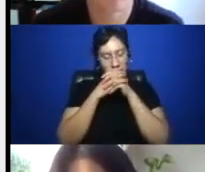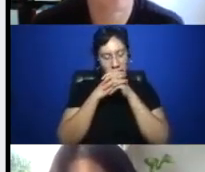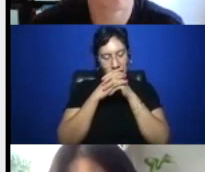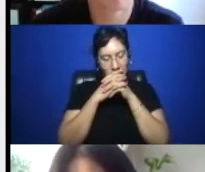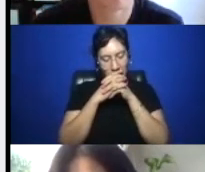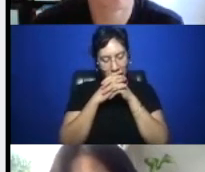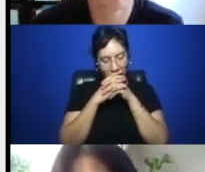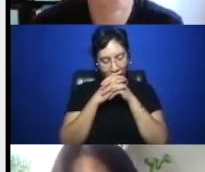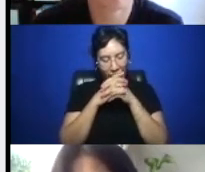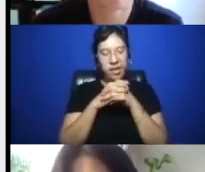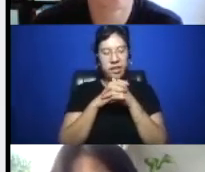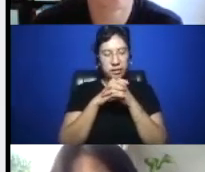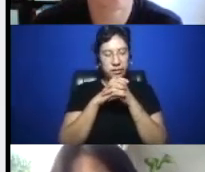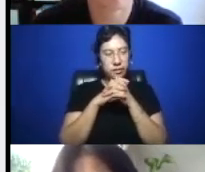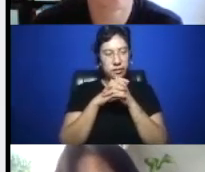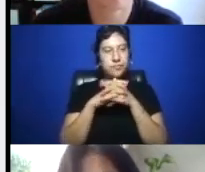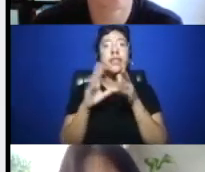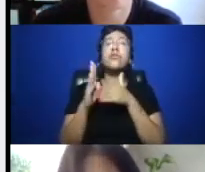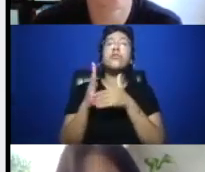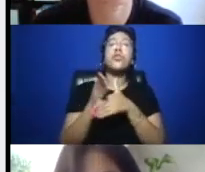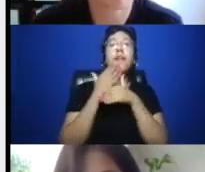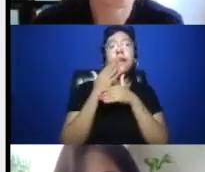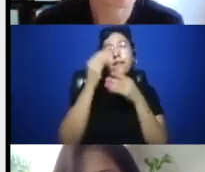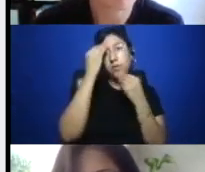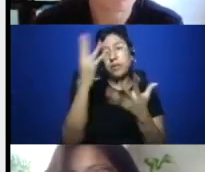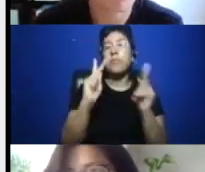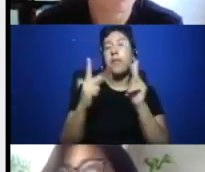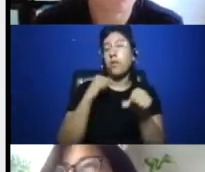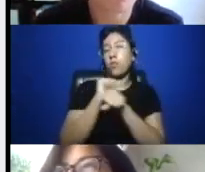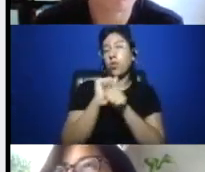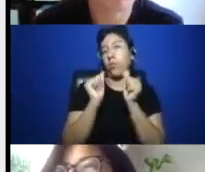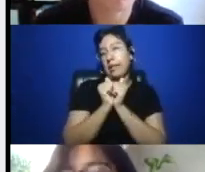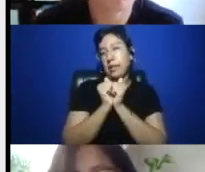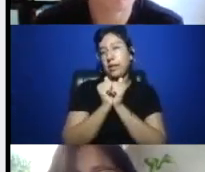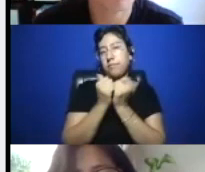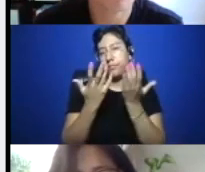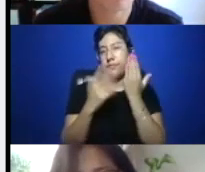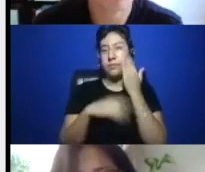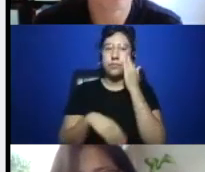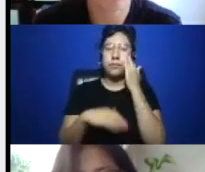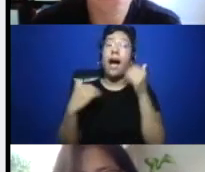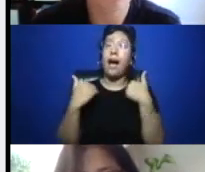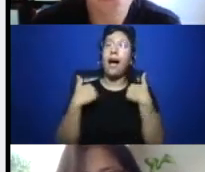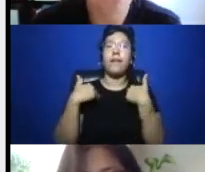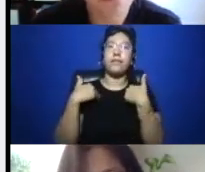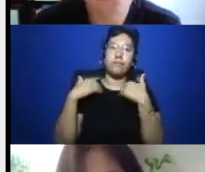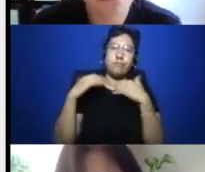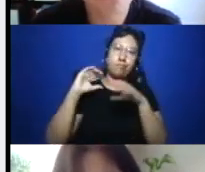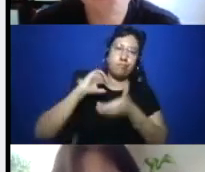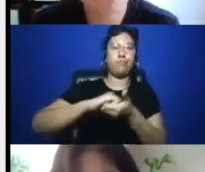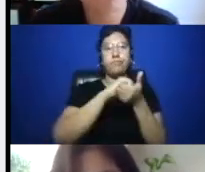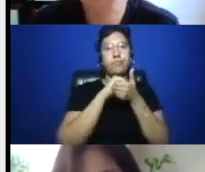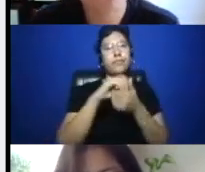compartir esta información con alguna de las personas con quien trabajo. Hay un colectivo con